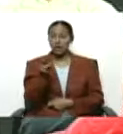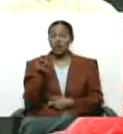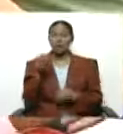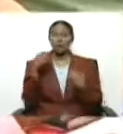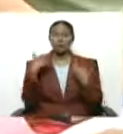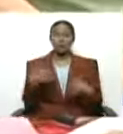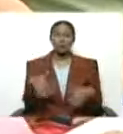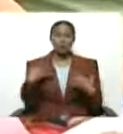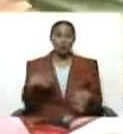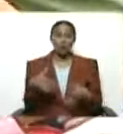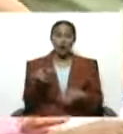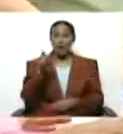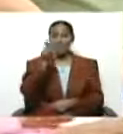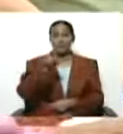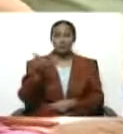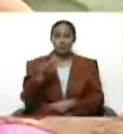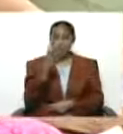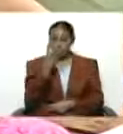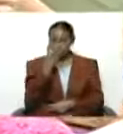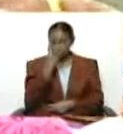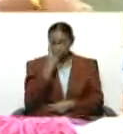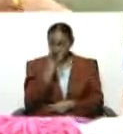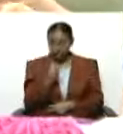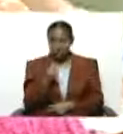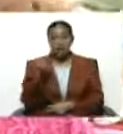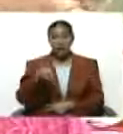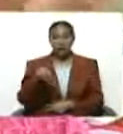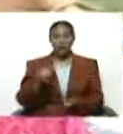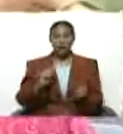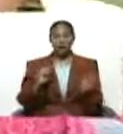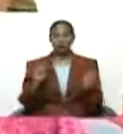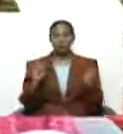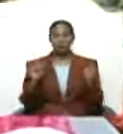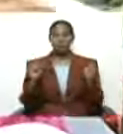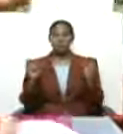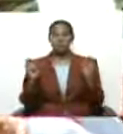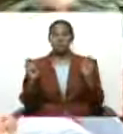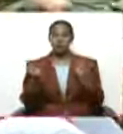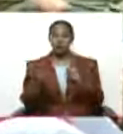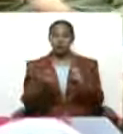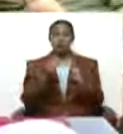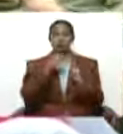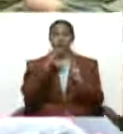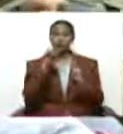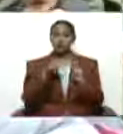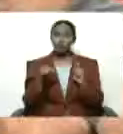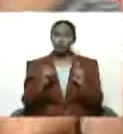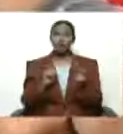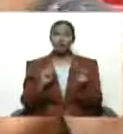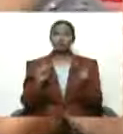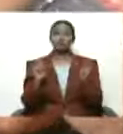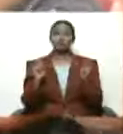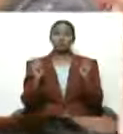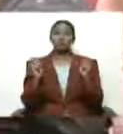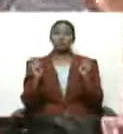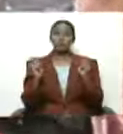el Zulia, quiere decir que vamos por buen camino, que la decisión tomada fue acertada.